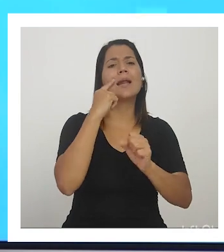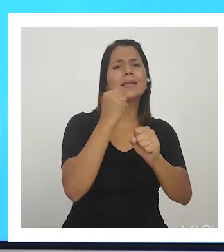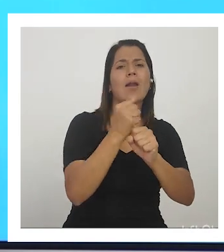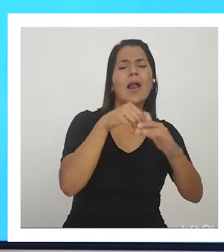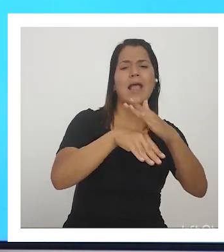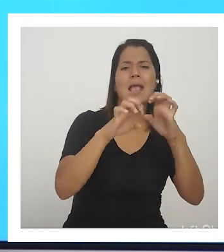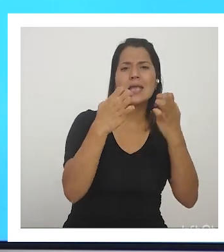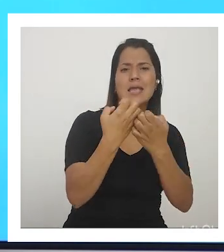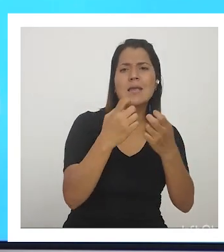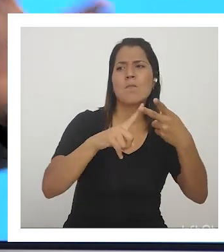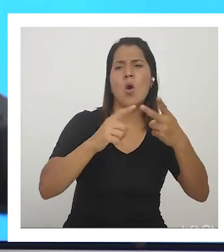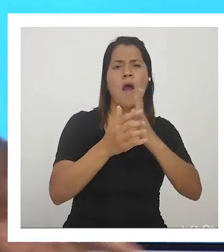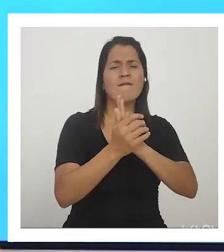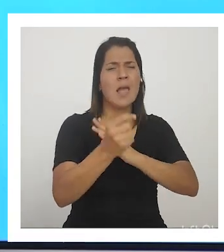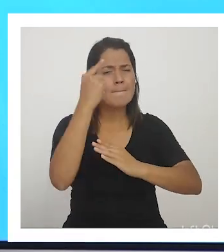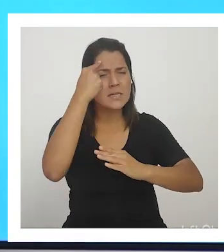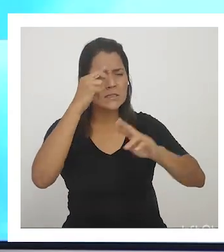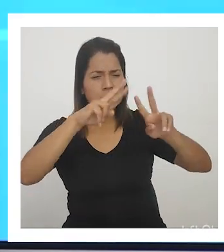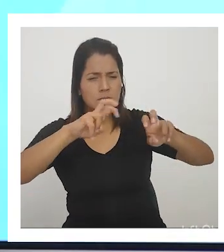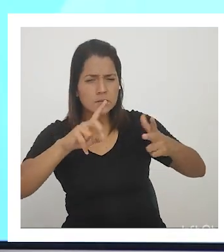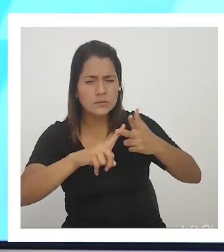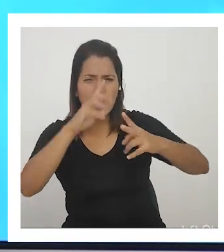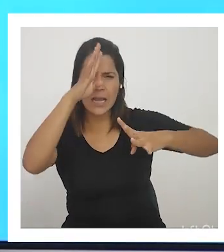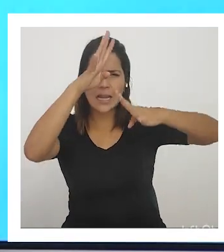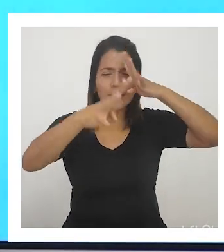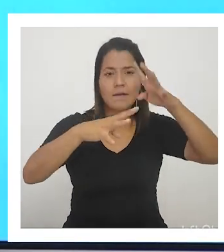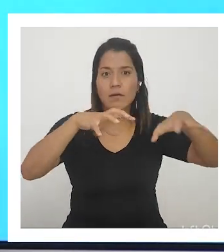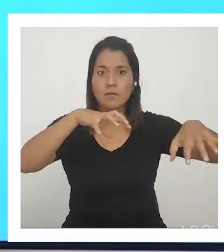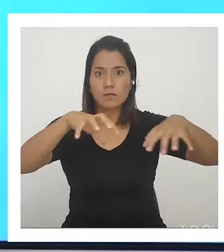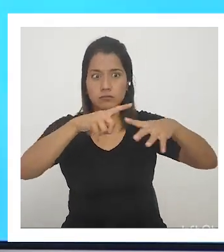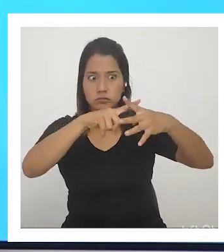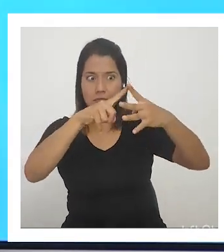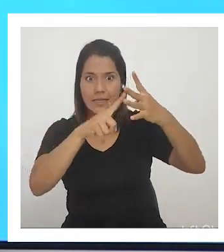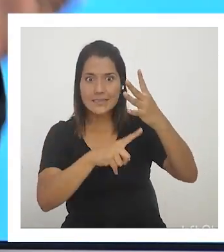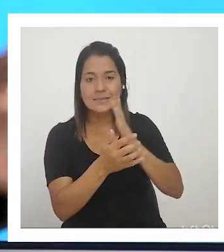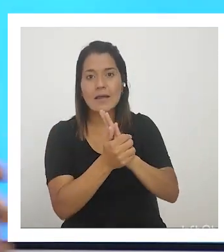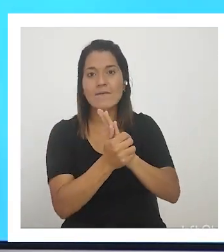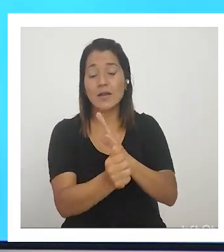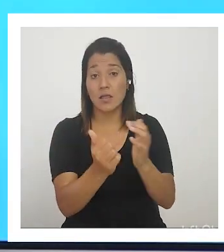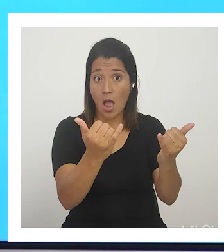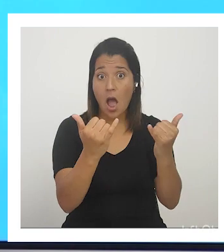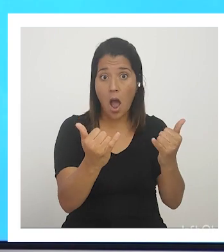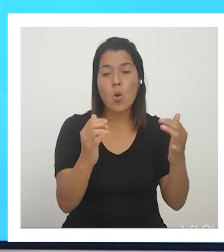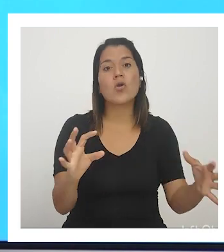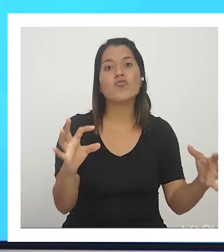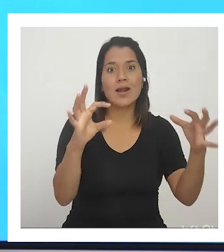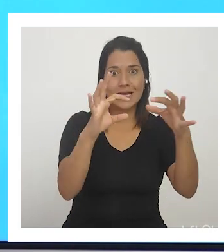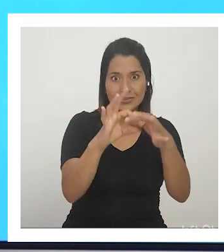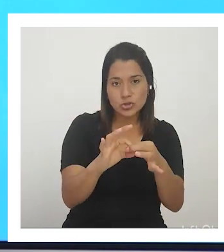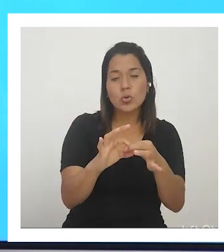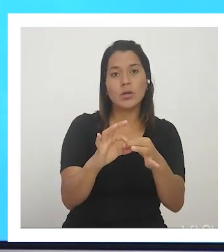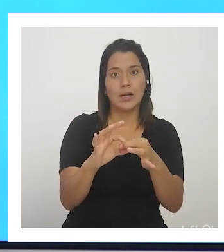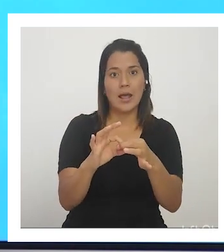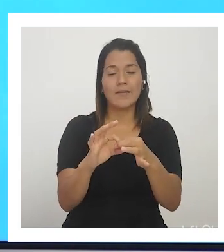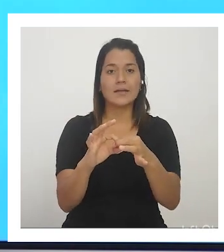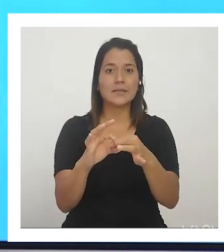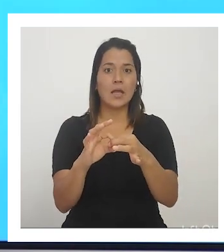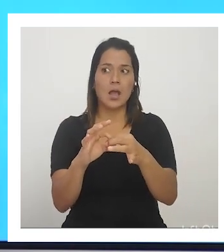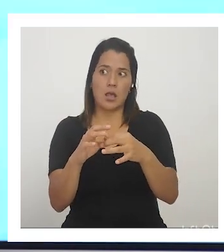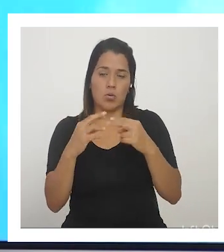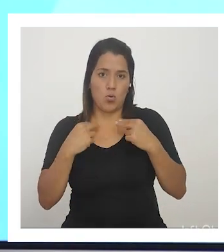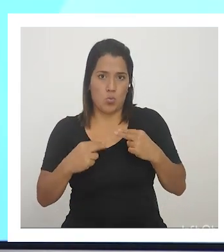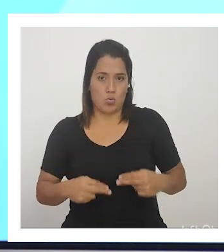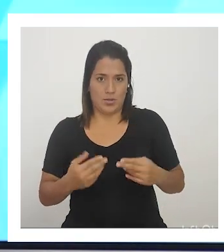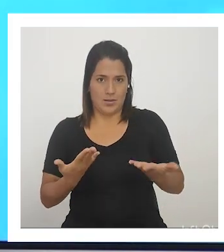de creatividad, de dinamismo, están relacionadas desde las cátedras de humanidades, ¿verdad? Es decir, la lógica,